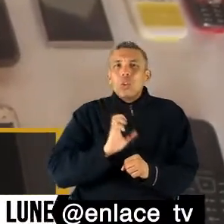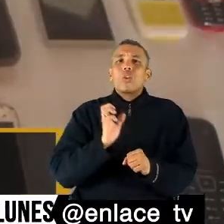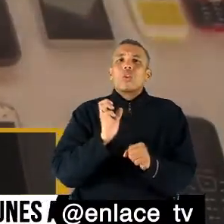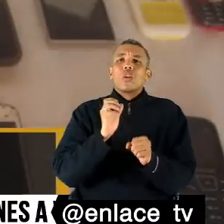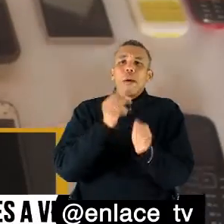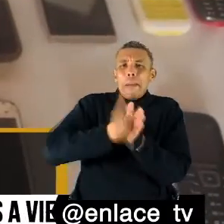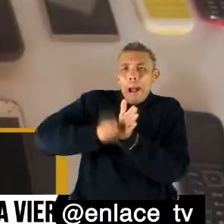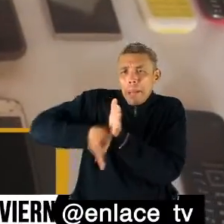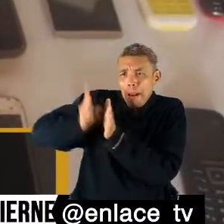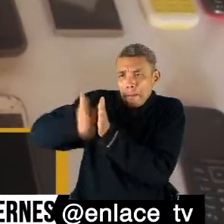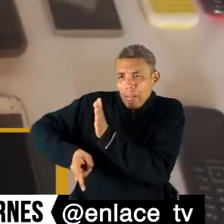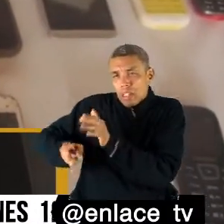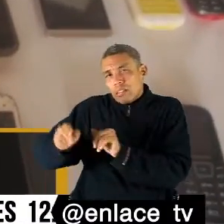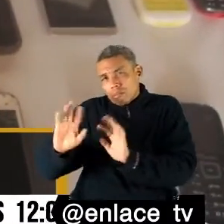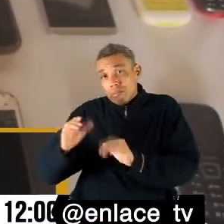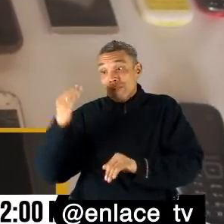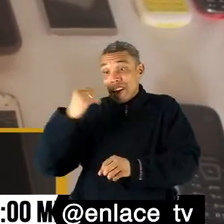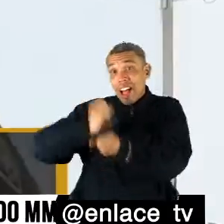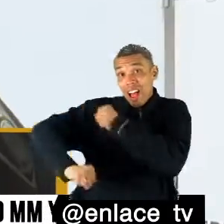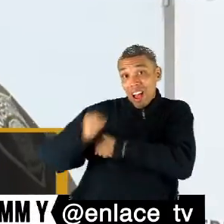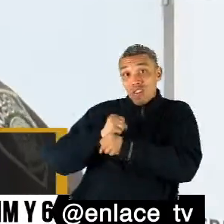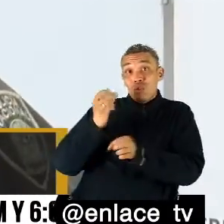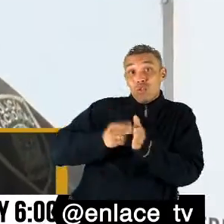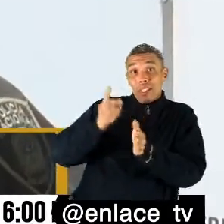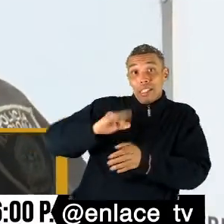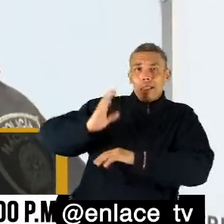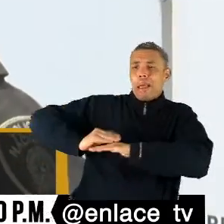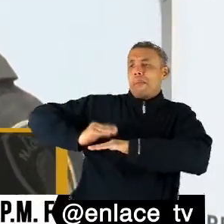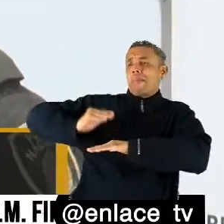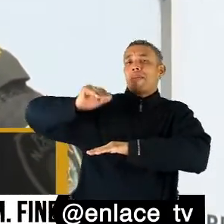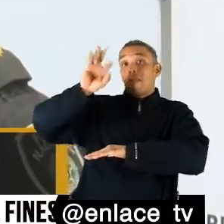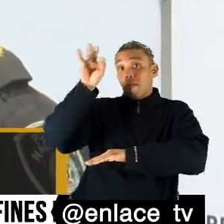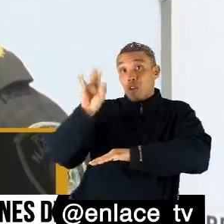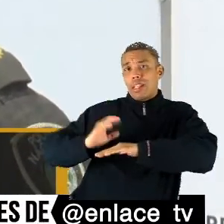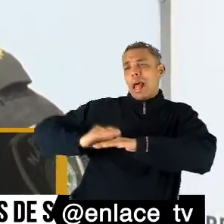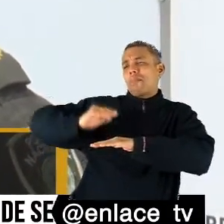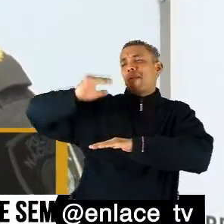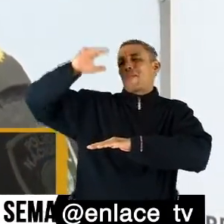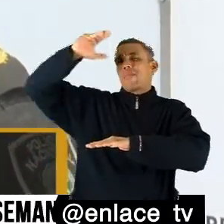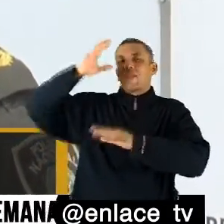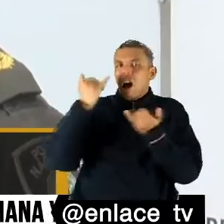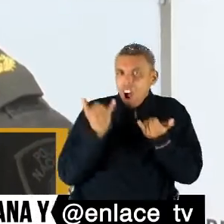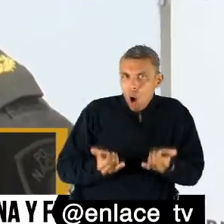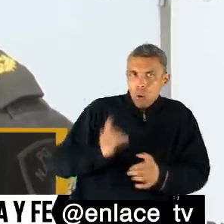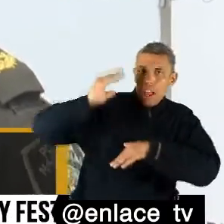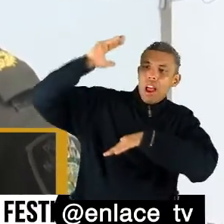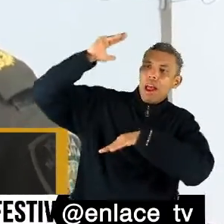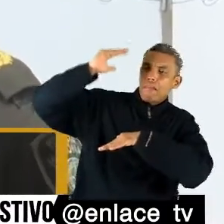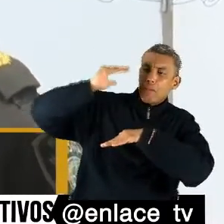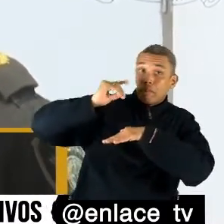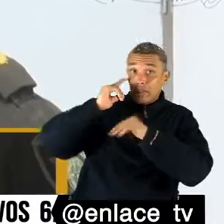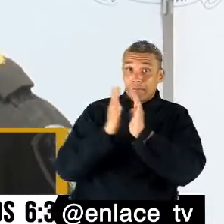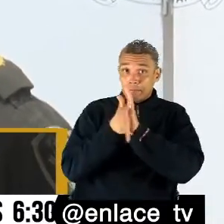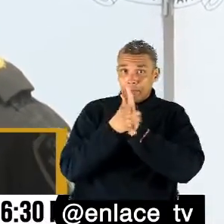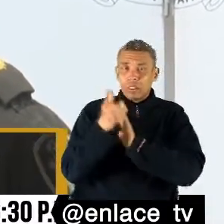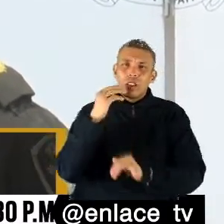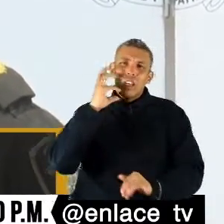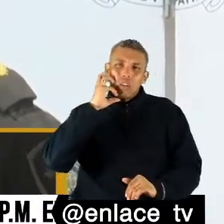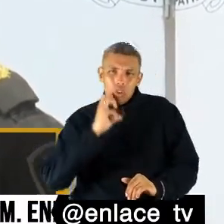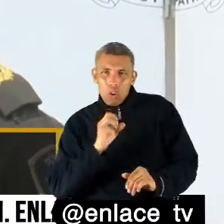en la ciudad con respecto a 2015. Hurto frente al año pasado ha tenido una disminución, igual manera